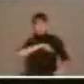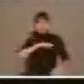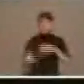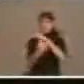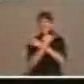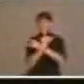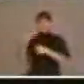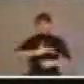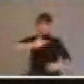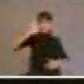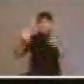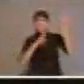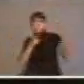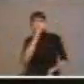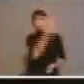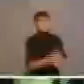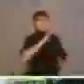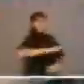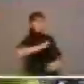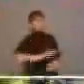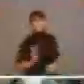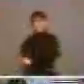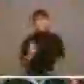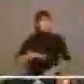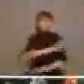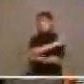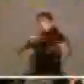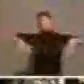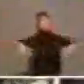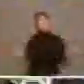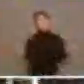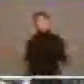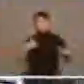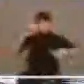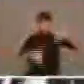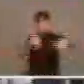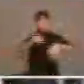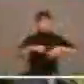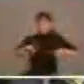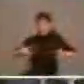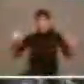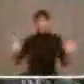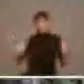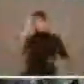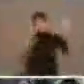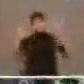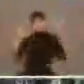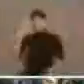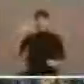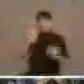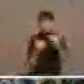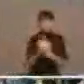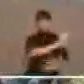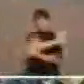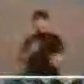Estafada, engañada, robada por esa calaña. Basta de votar para nada, de que la gente joven no tenga